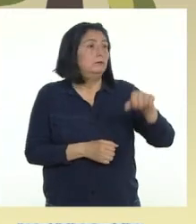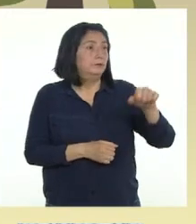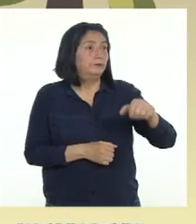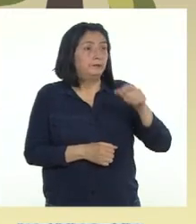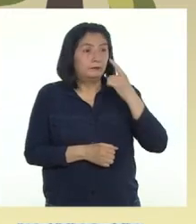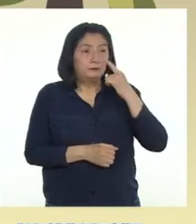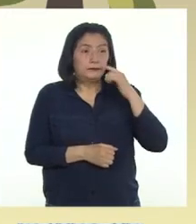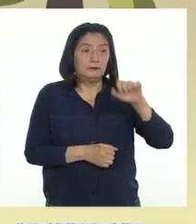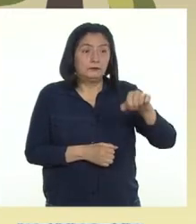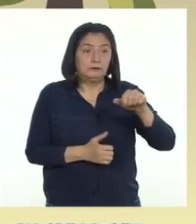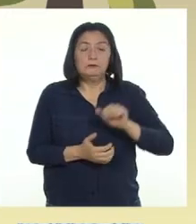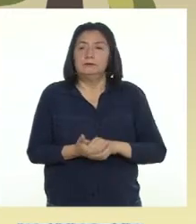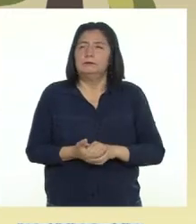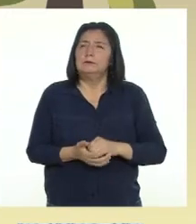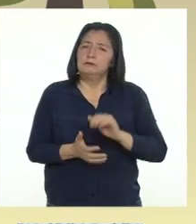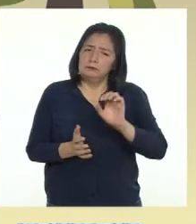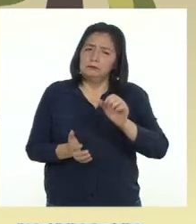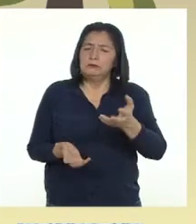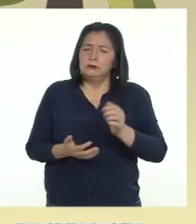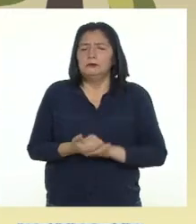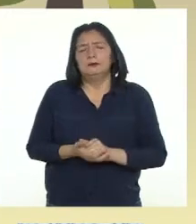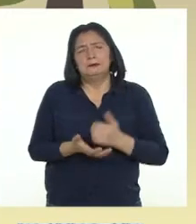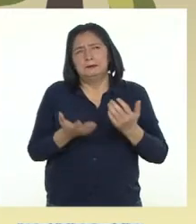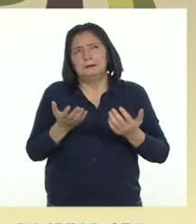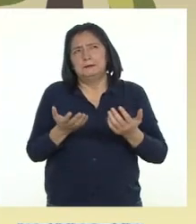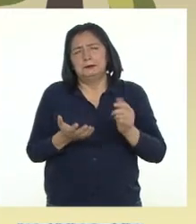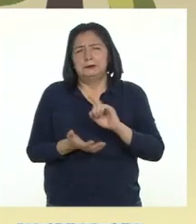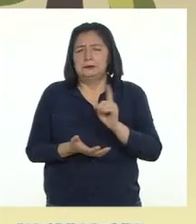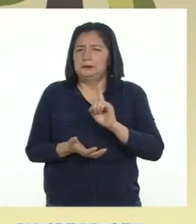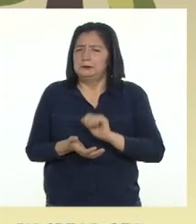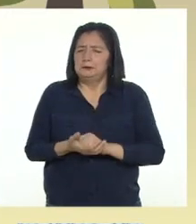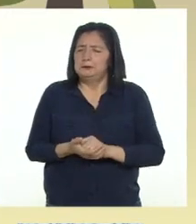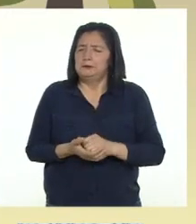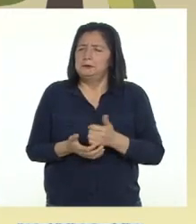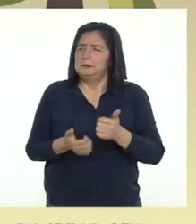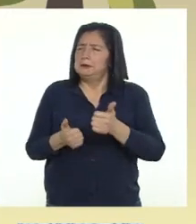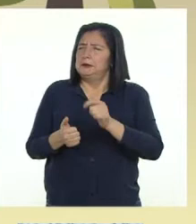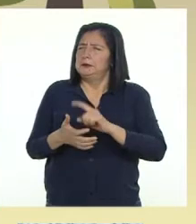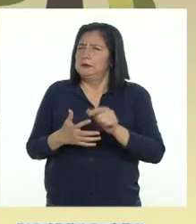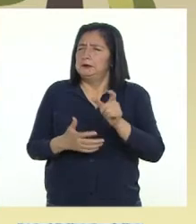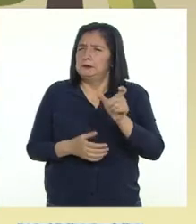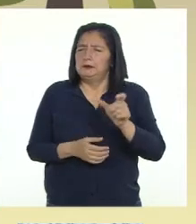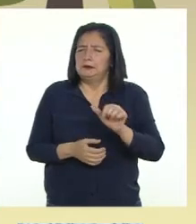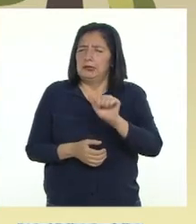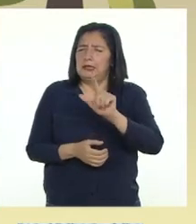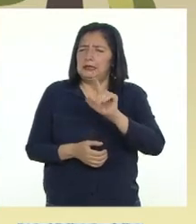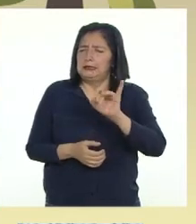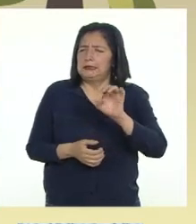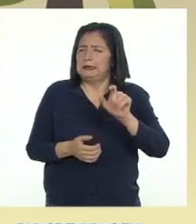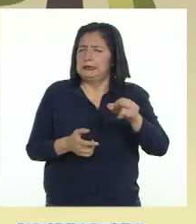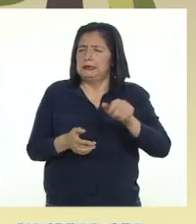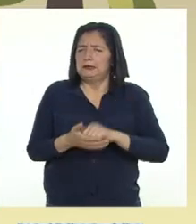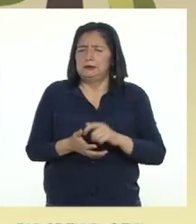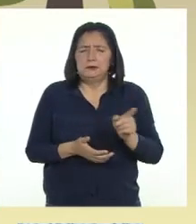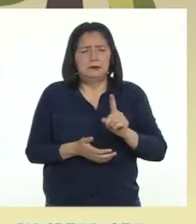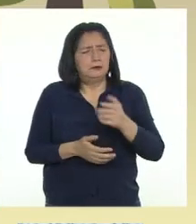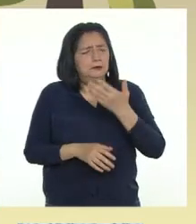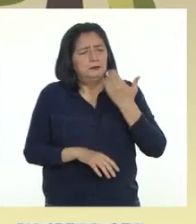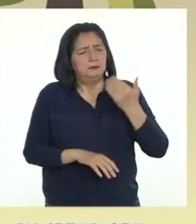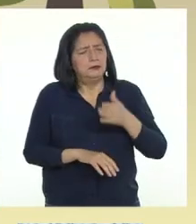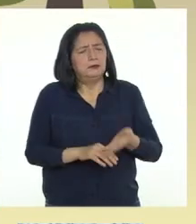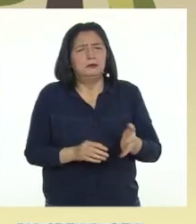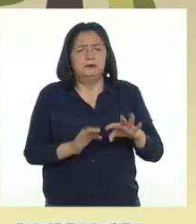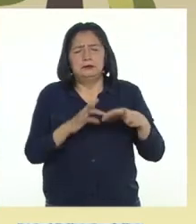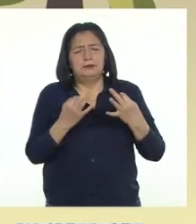la conocimos. Sí, seguro no les cayó muy bien. Alicia Vizcacha no es la mejor